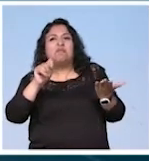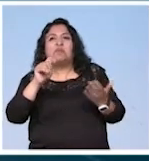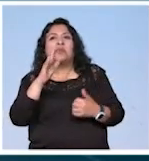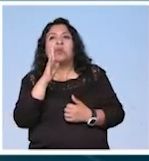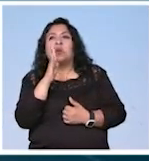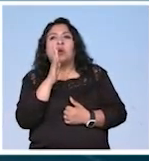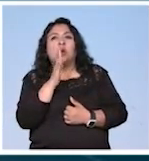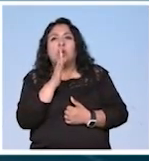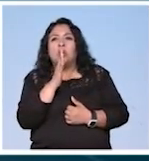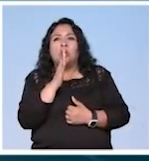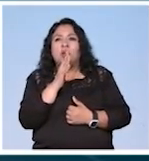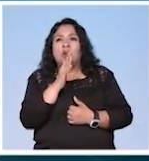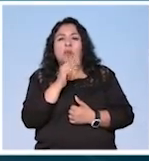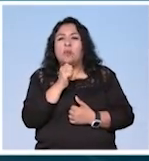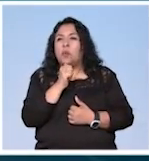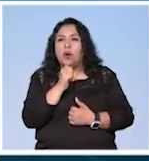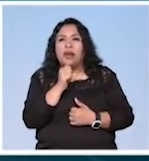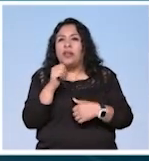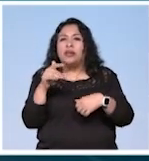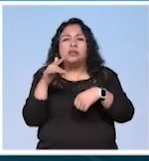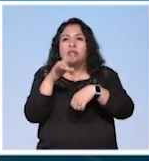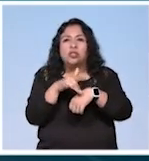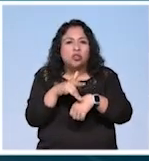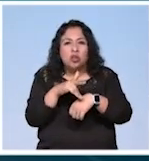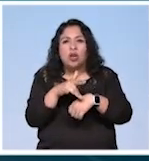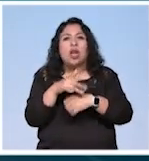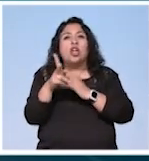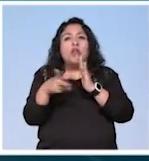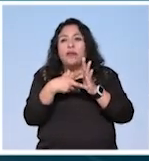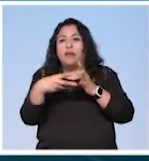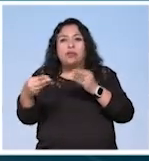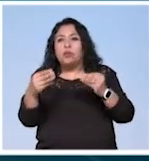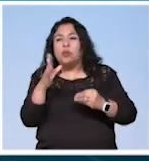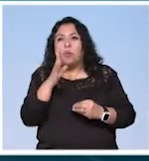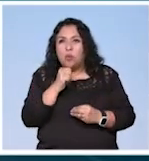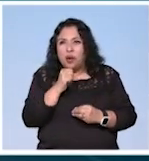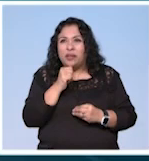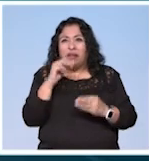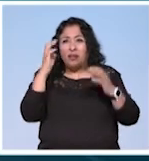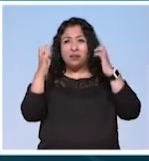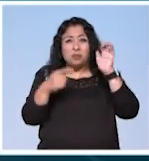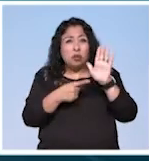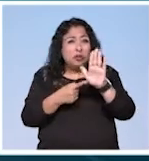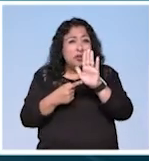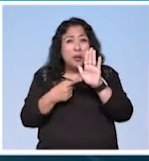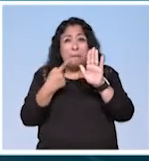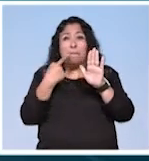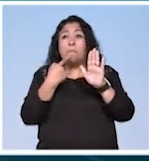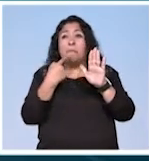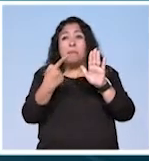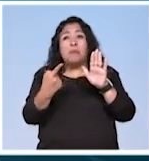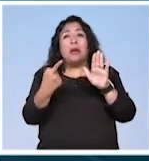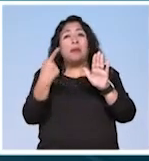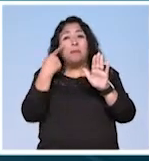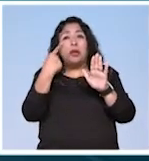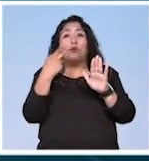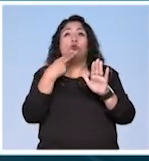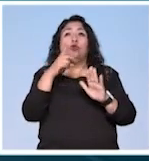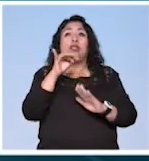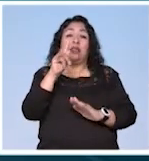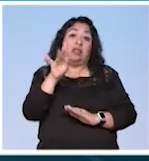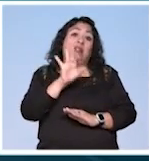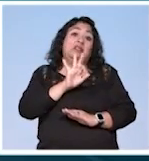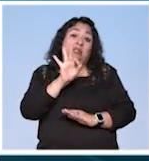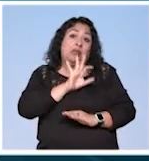puedes nom fongido token no se puede reproducir Entonces exponerlo en un medio digital lo